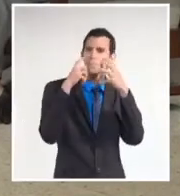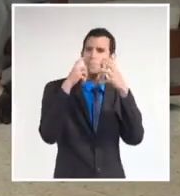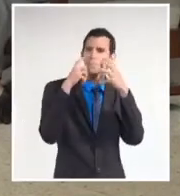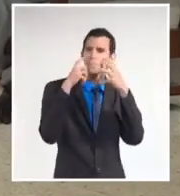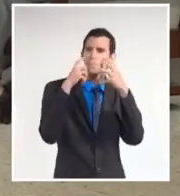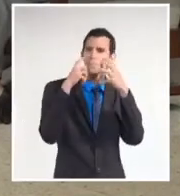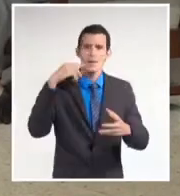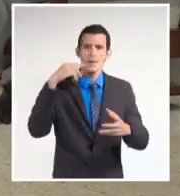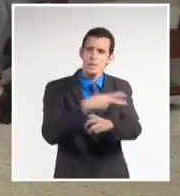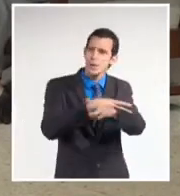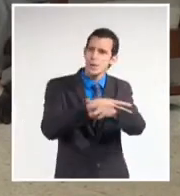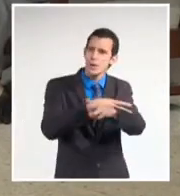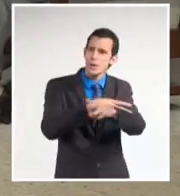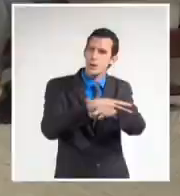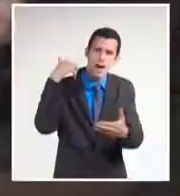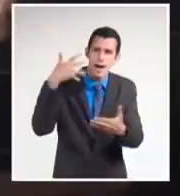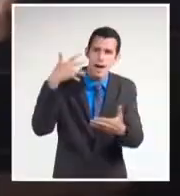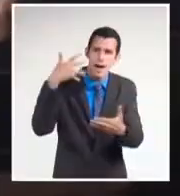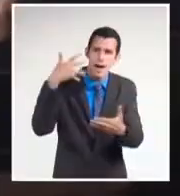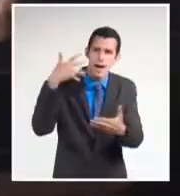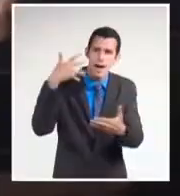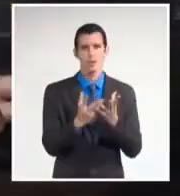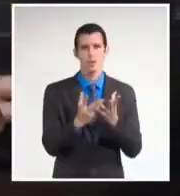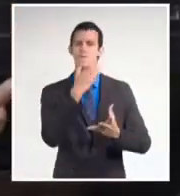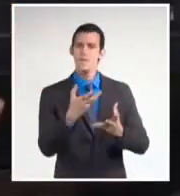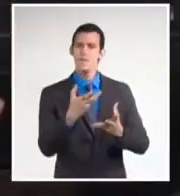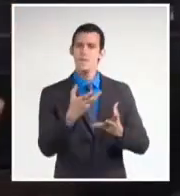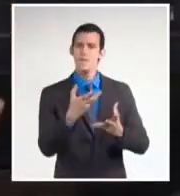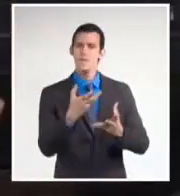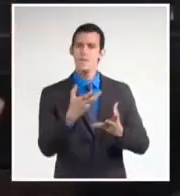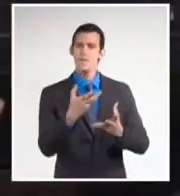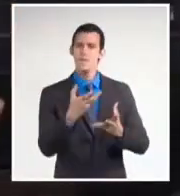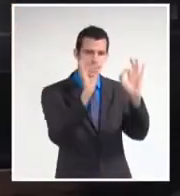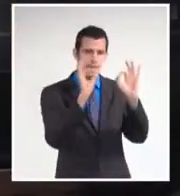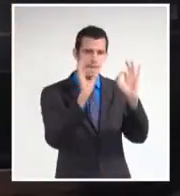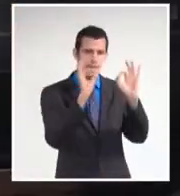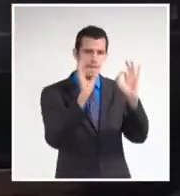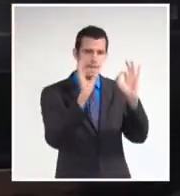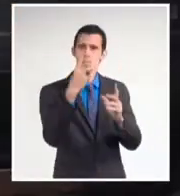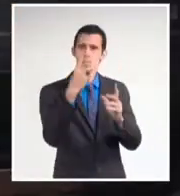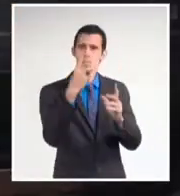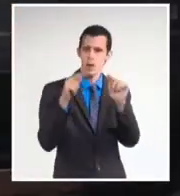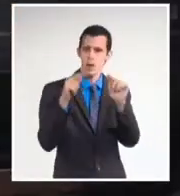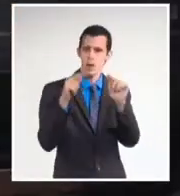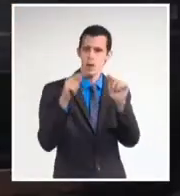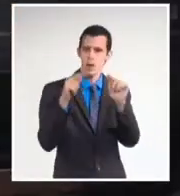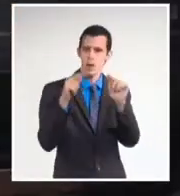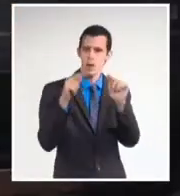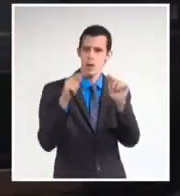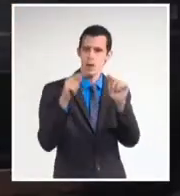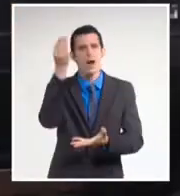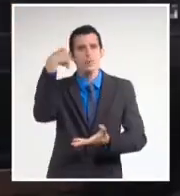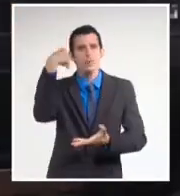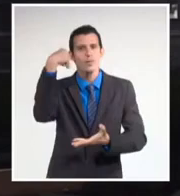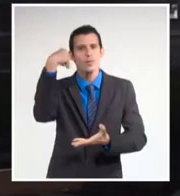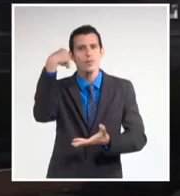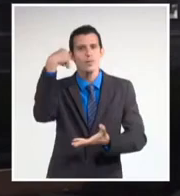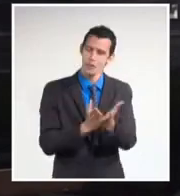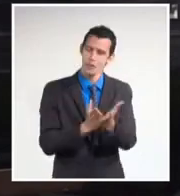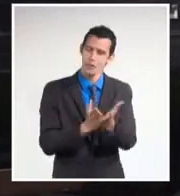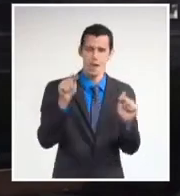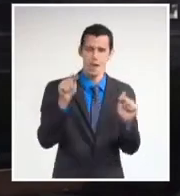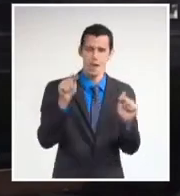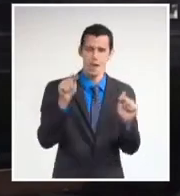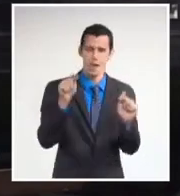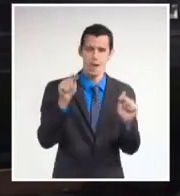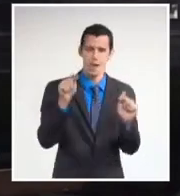de tanto que se ha conocido sobre la obra de Fidel, y sin duda alguna es un espacio fundamental para perpetuar ese conocimiento también. Y Fidel, lo